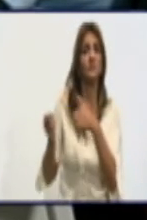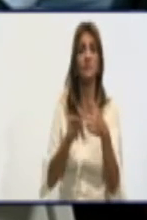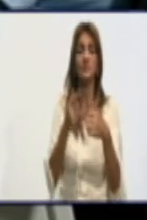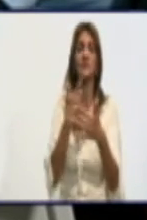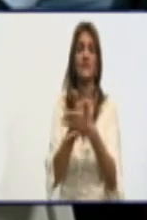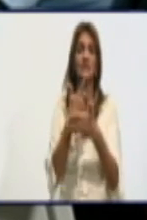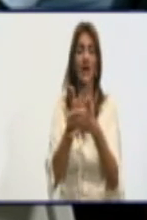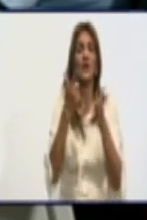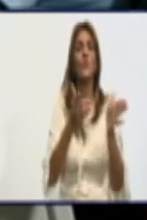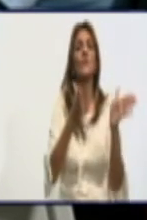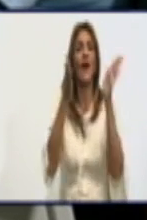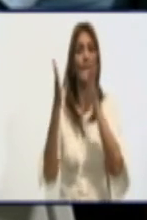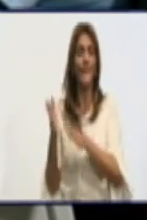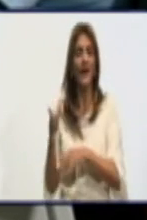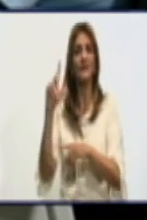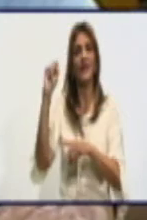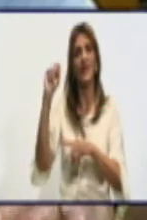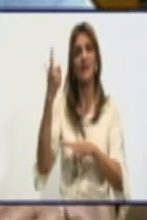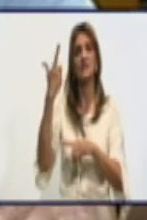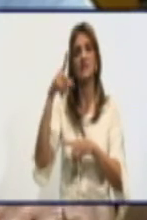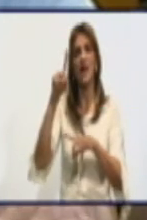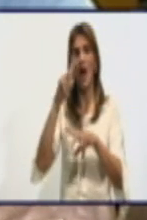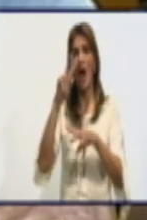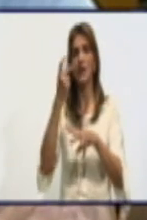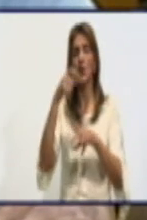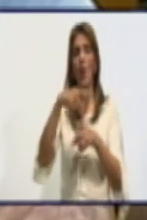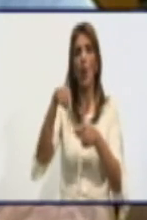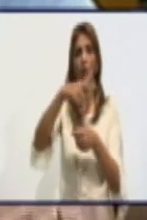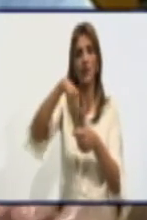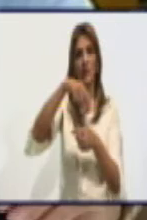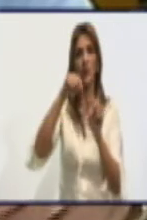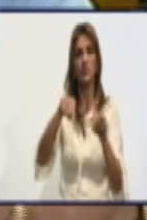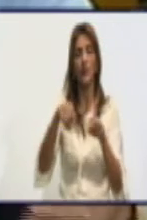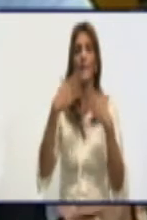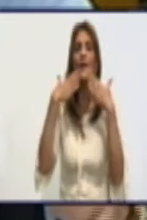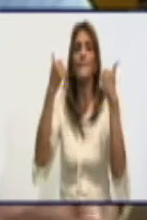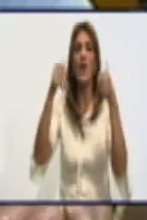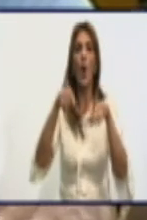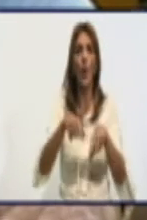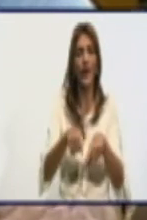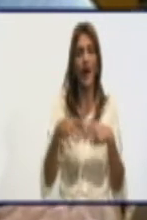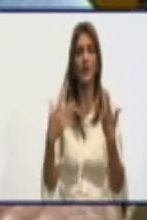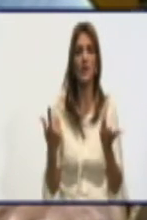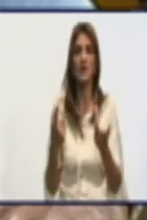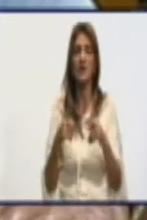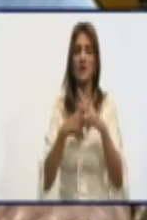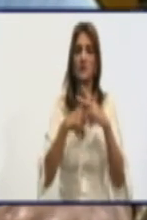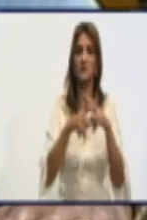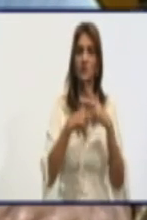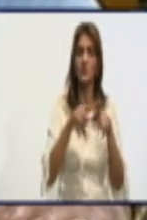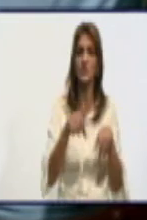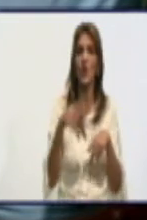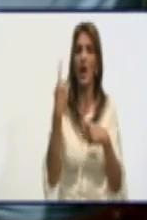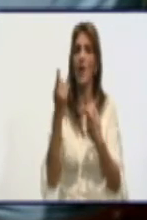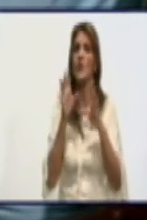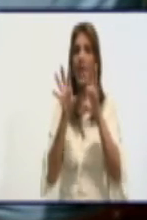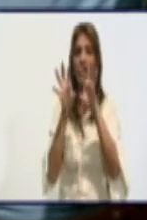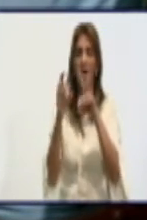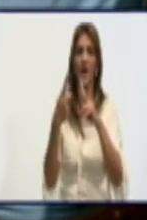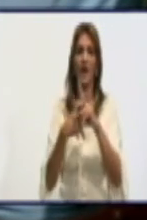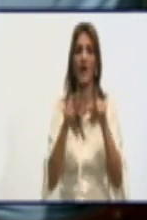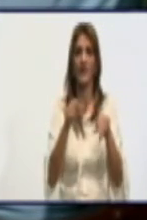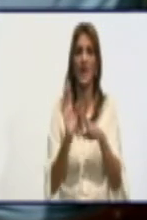Una parte de Charco Redondo, para una mejora que se va a realizar para darle solución a un planteamiento de la población. ¿Cuántas horas pudiera